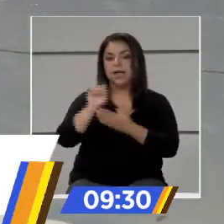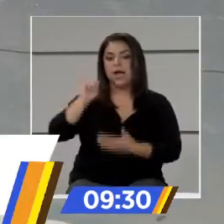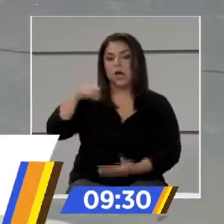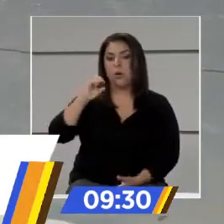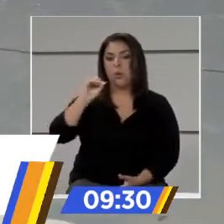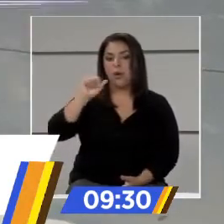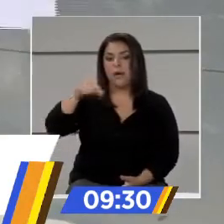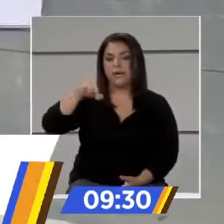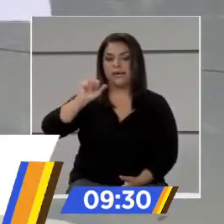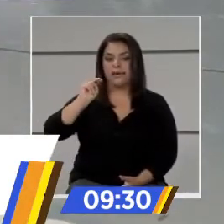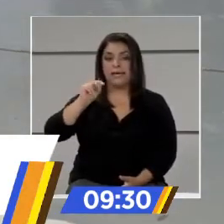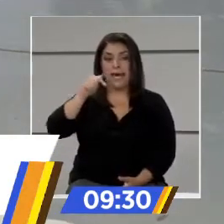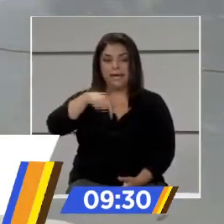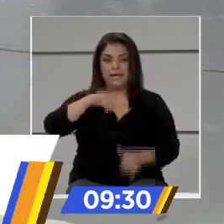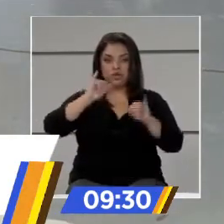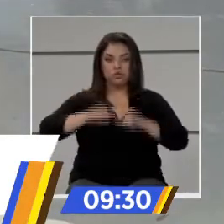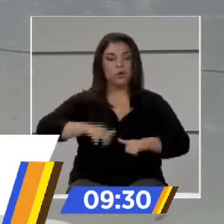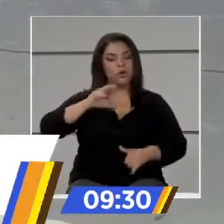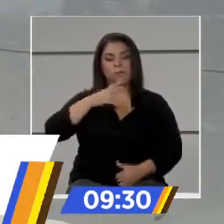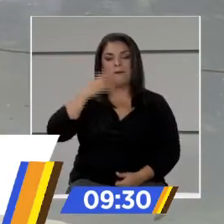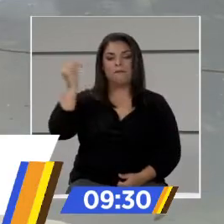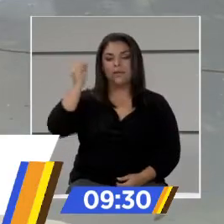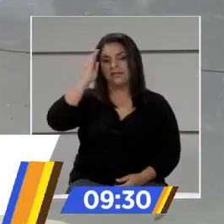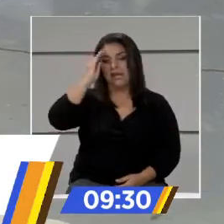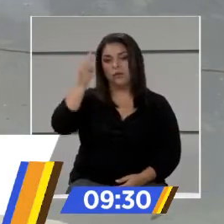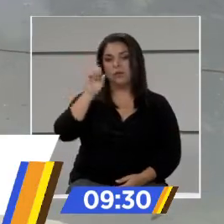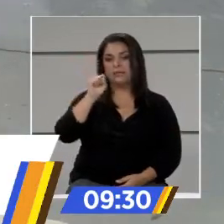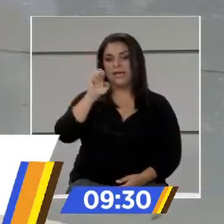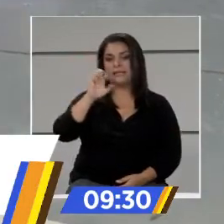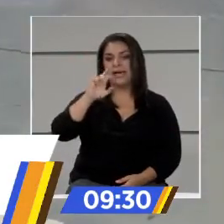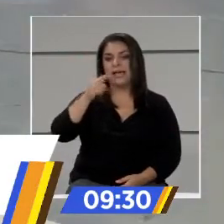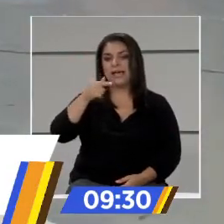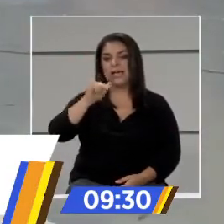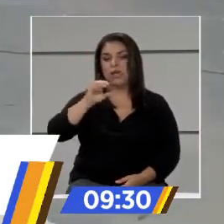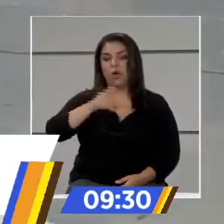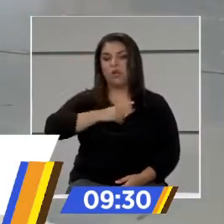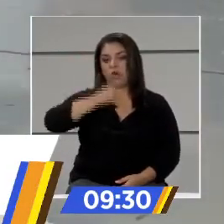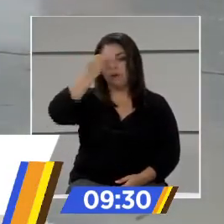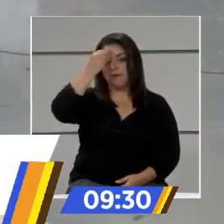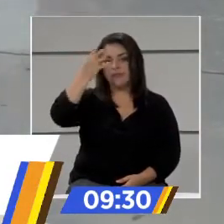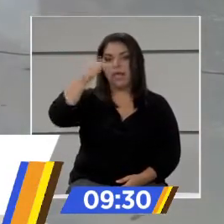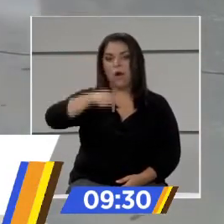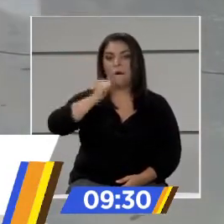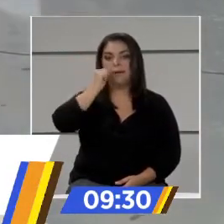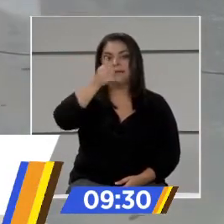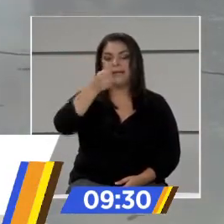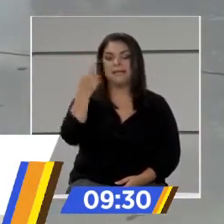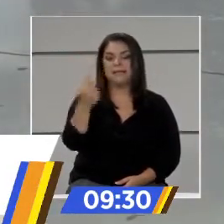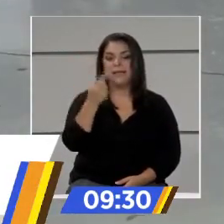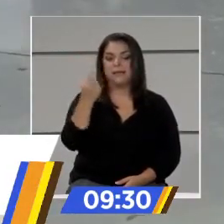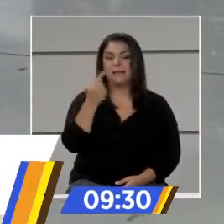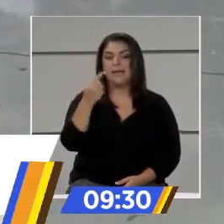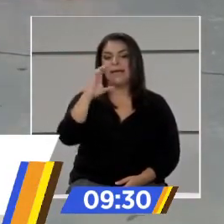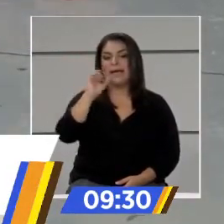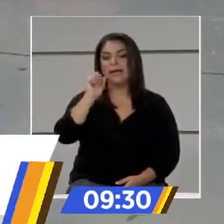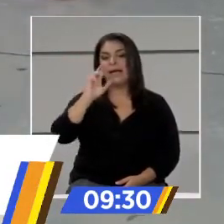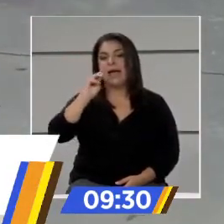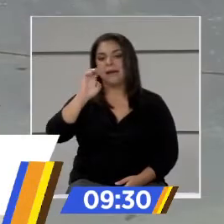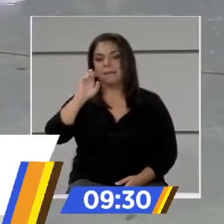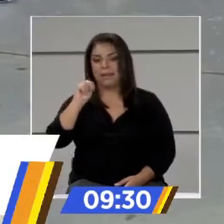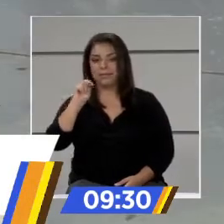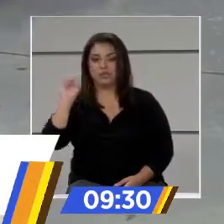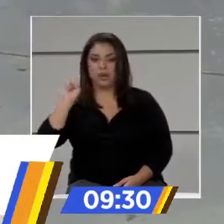y no me voy. Eso. Saludos para Sergio, que Dios lo bendiga hoy, mañana y siempre, de Carmen Solís. Muchísimas gracias, también bendiciones para